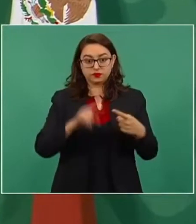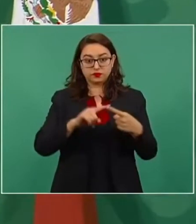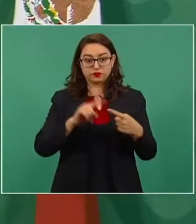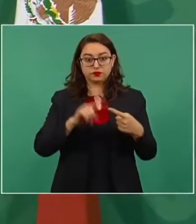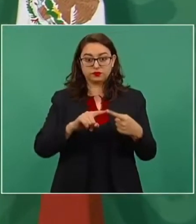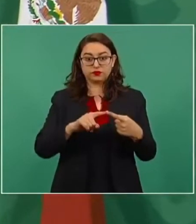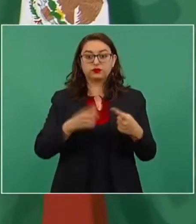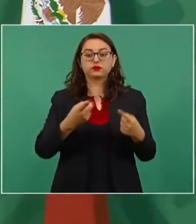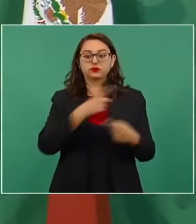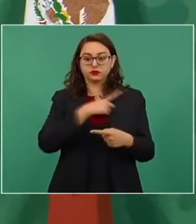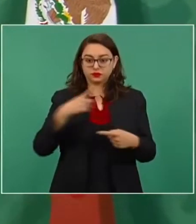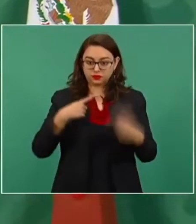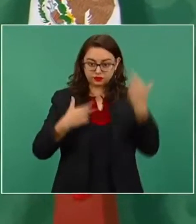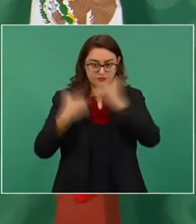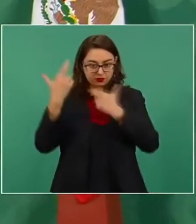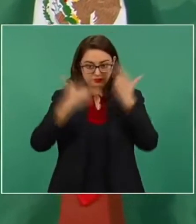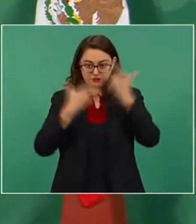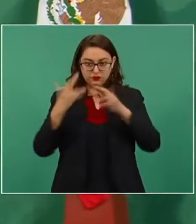que ver las causas.